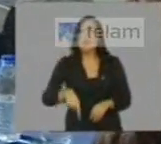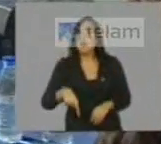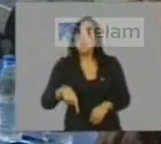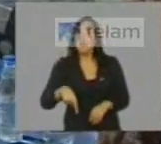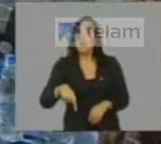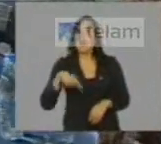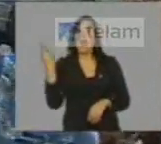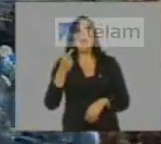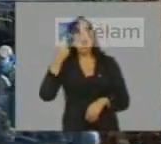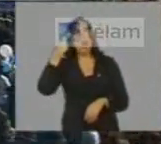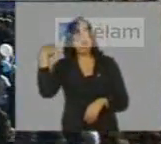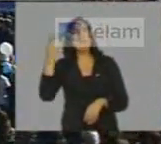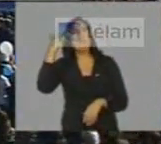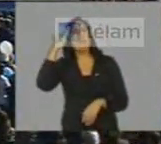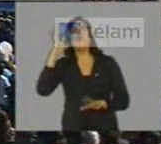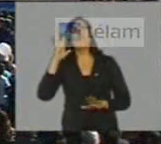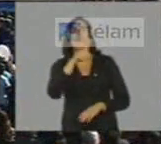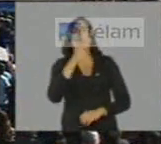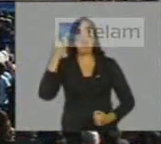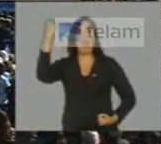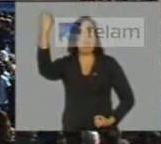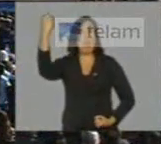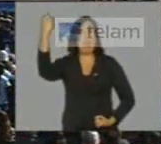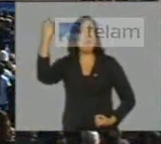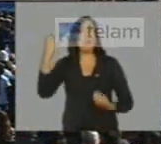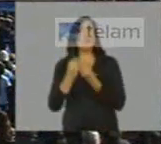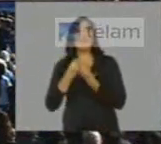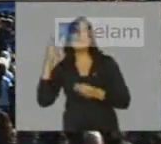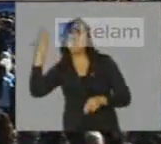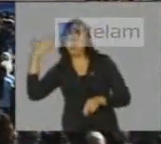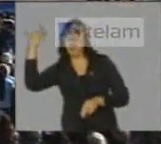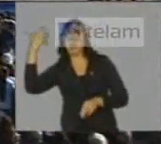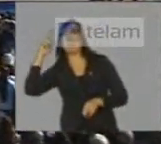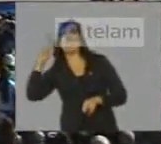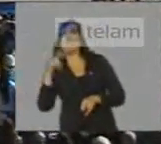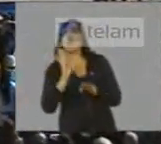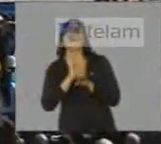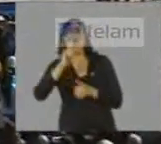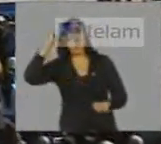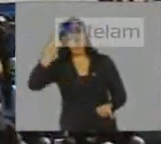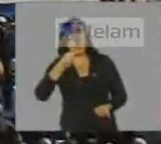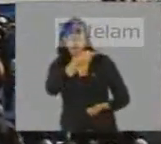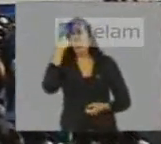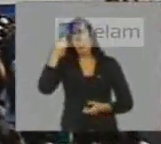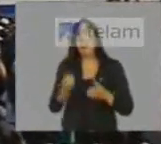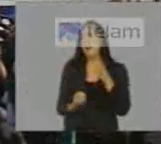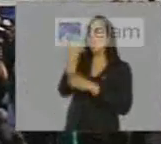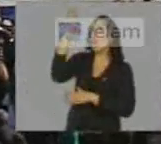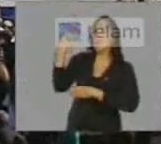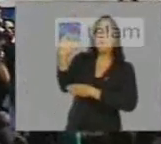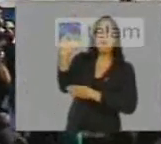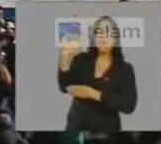un héroe, pero en aquel momento algunos lo tachaban de loco. De loco cuando decidió fundar la bandera y no le